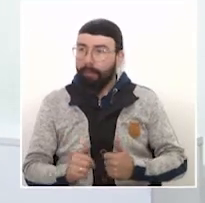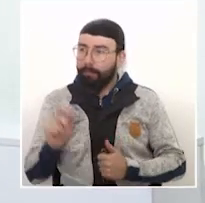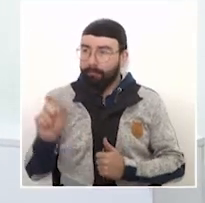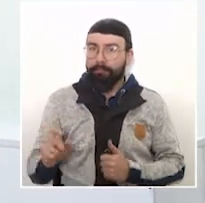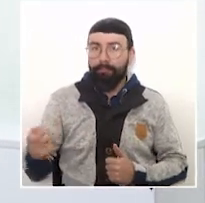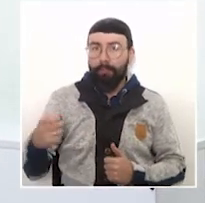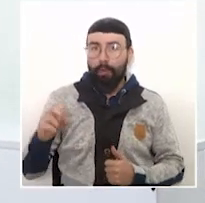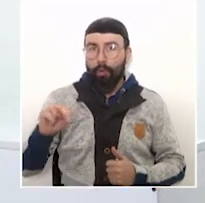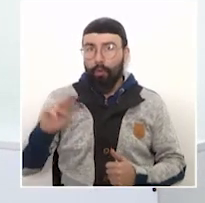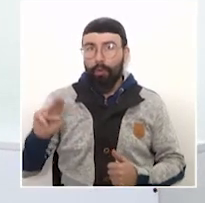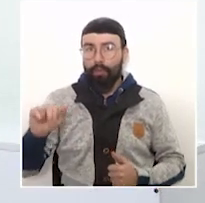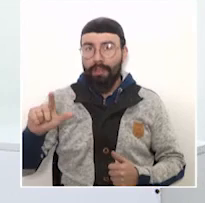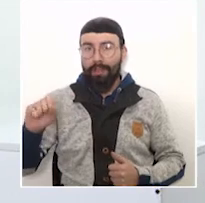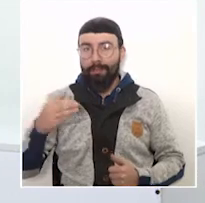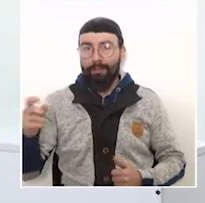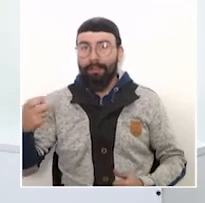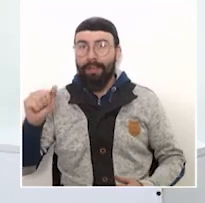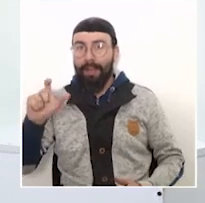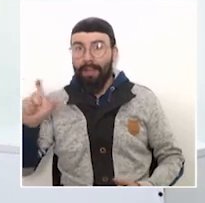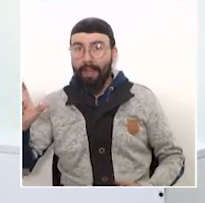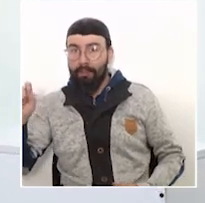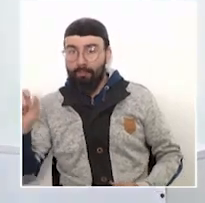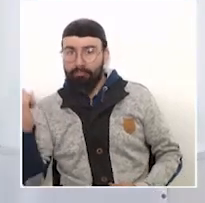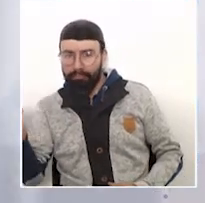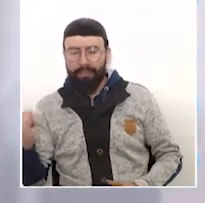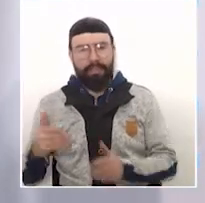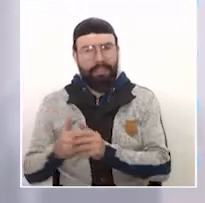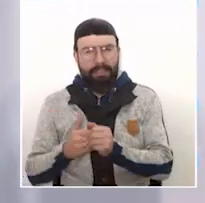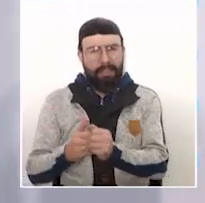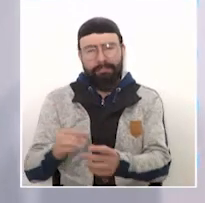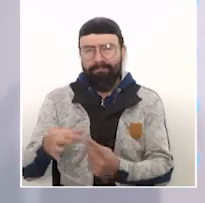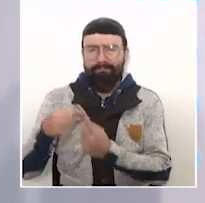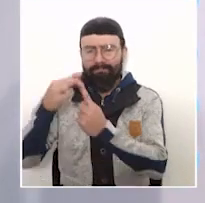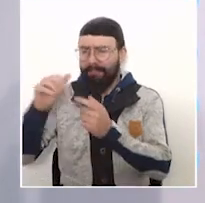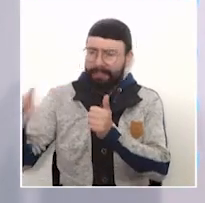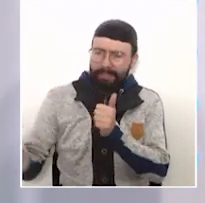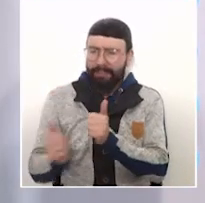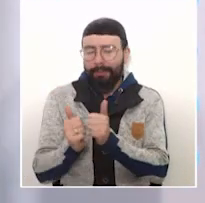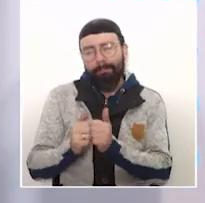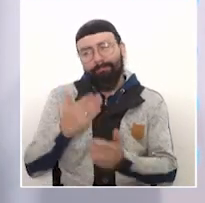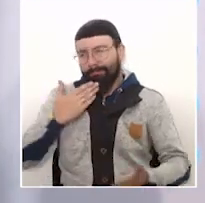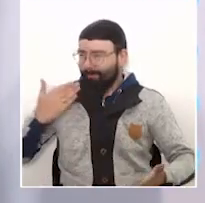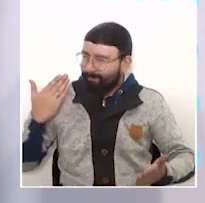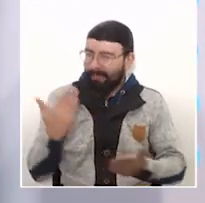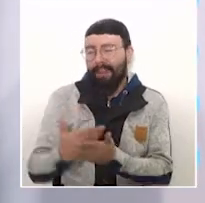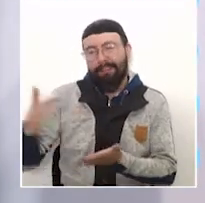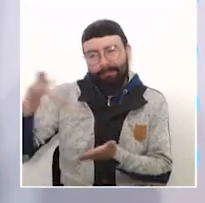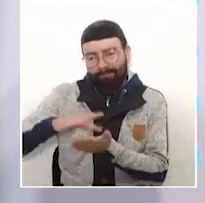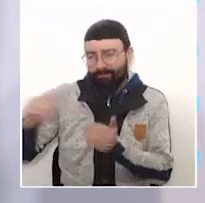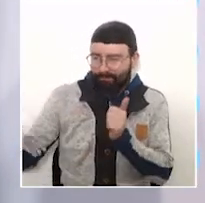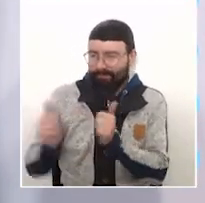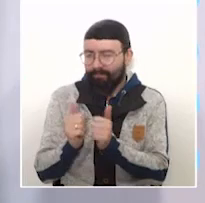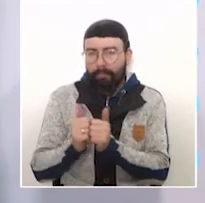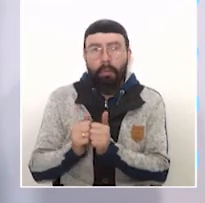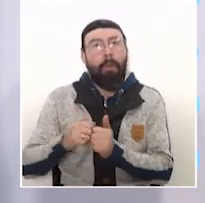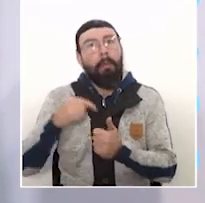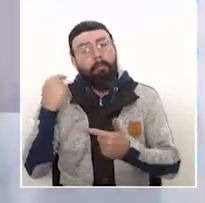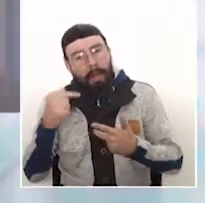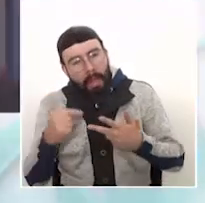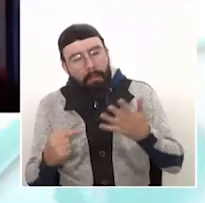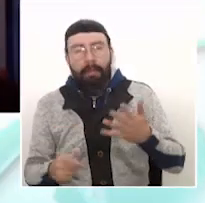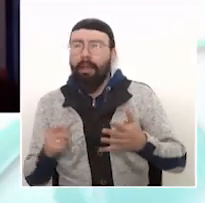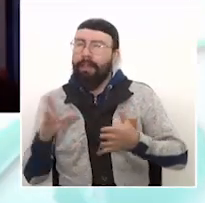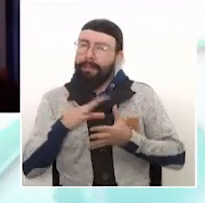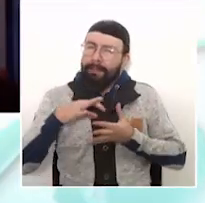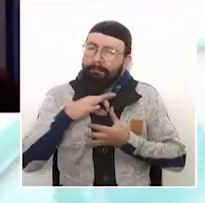Gallo, un guía espiritual fantástico que nos acompaña. Agradezco profundamente tu presencia hoy. Hemos hablado acerca del espíritu,